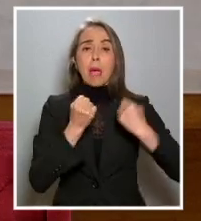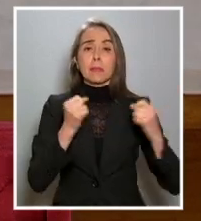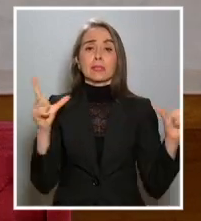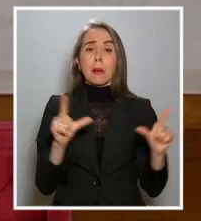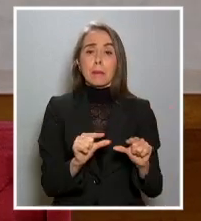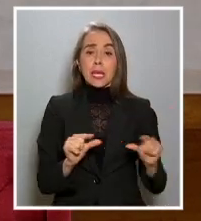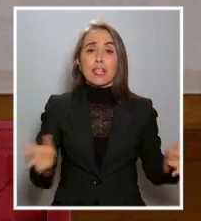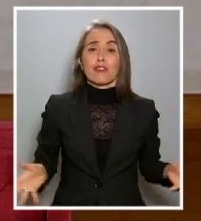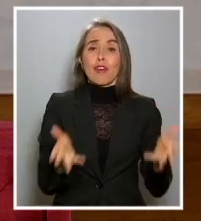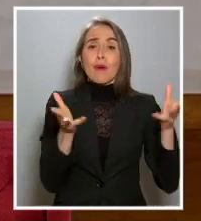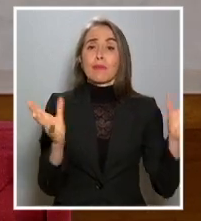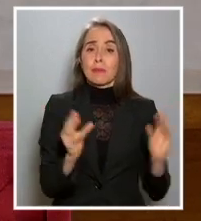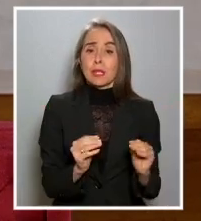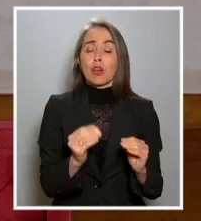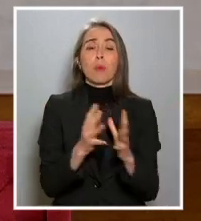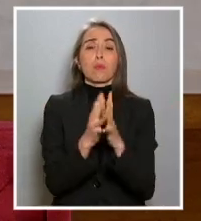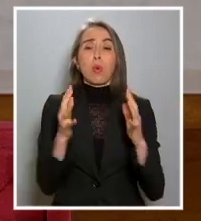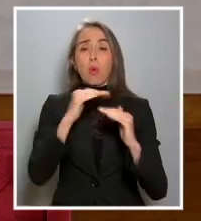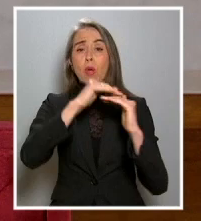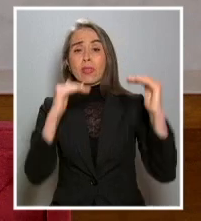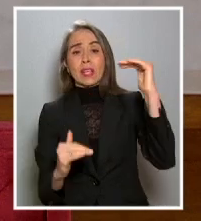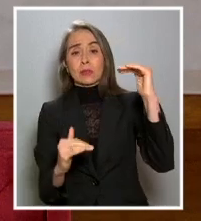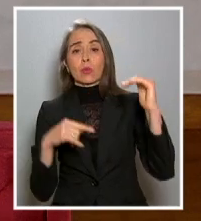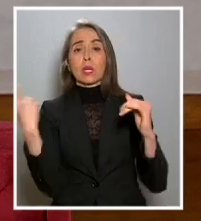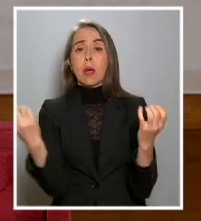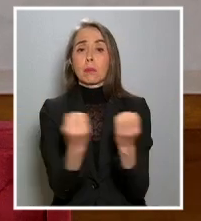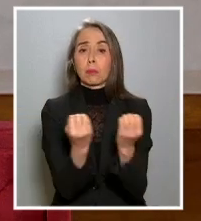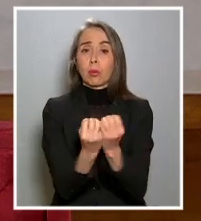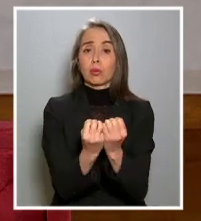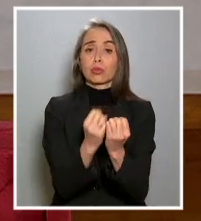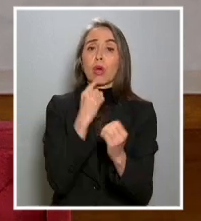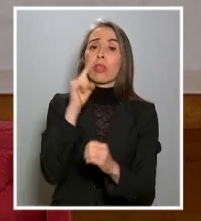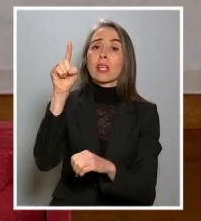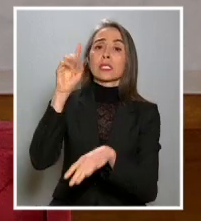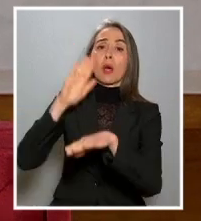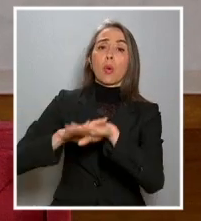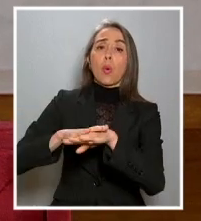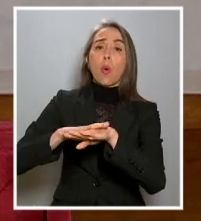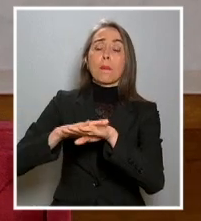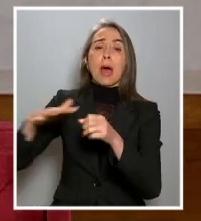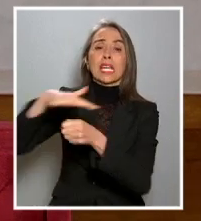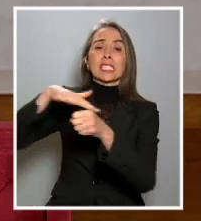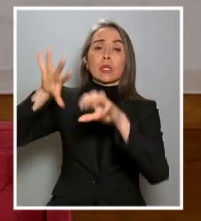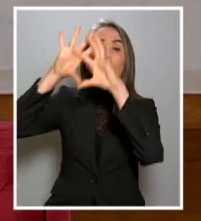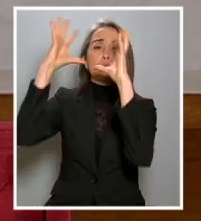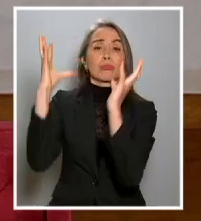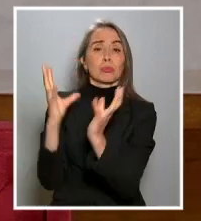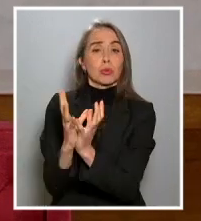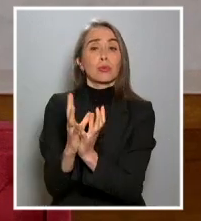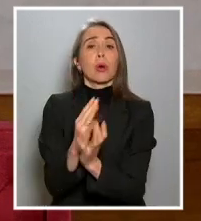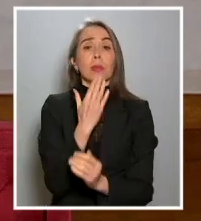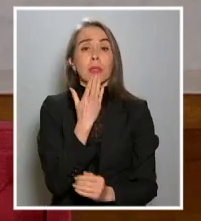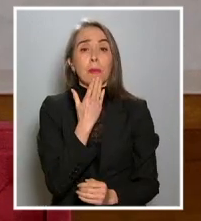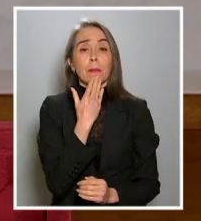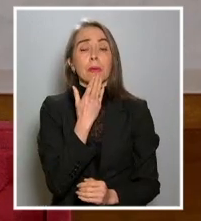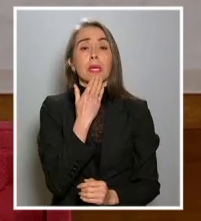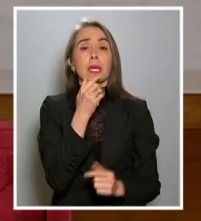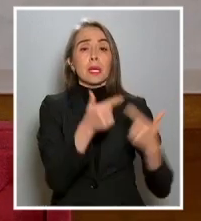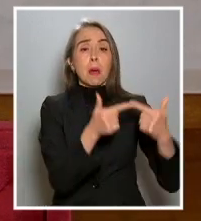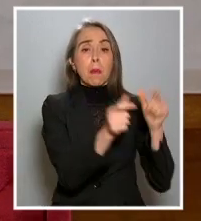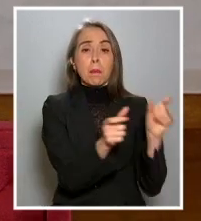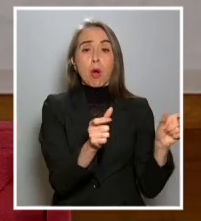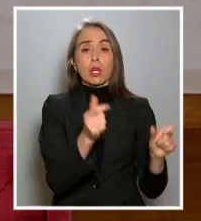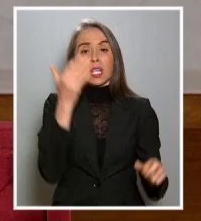excesiva desigualdad. Muchos al contexto mundial. También a la indolencia de la